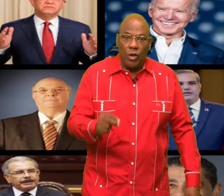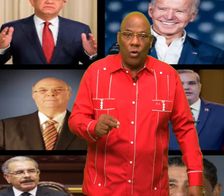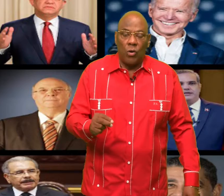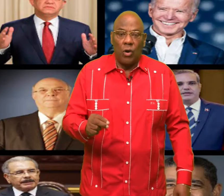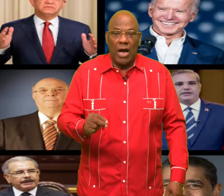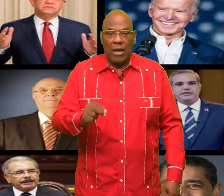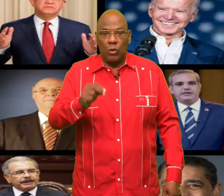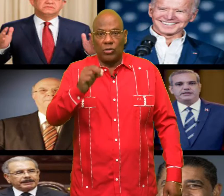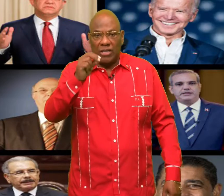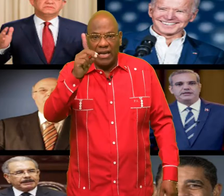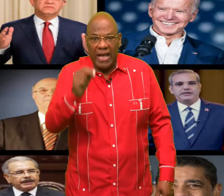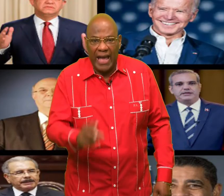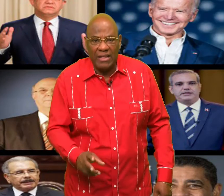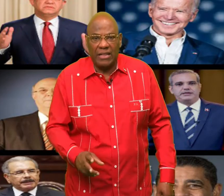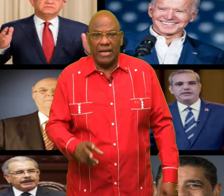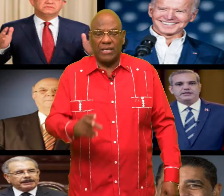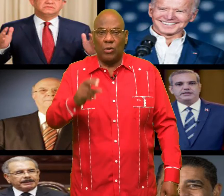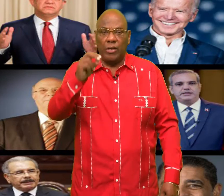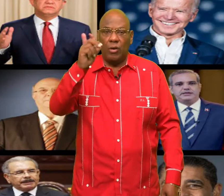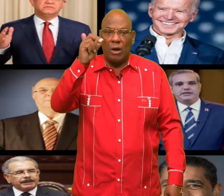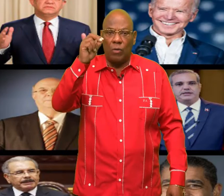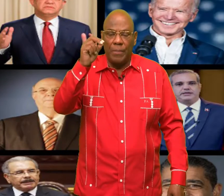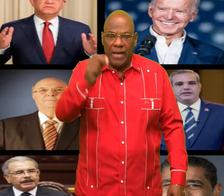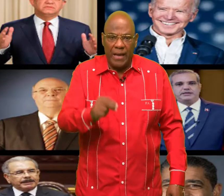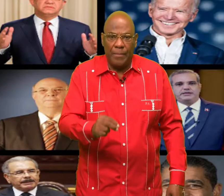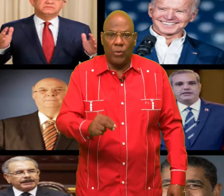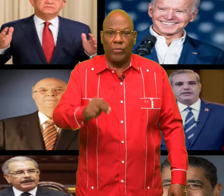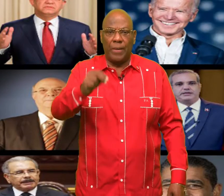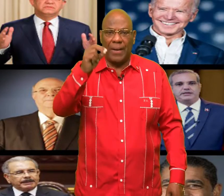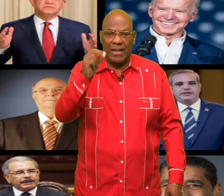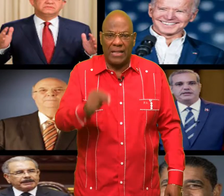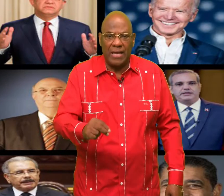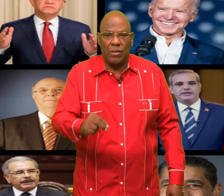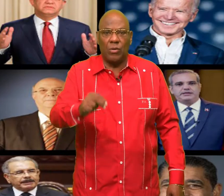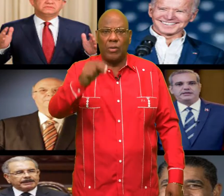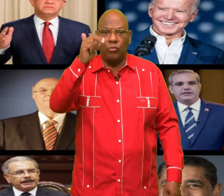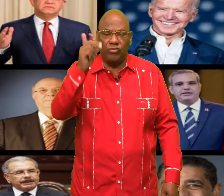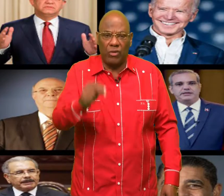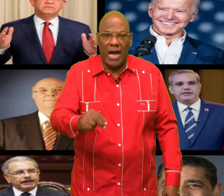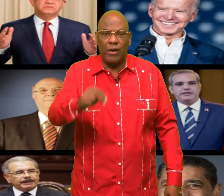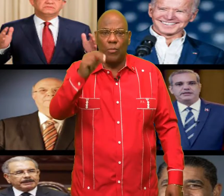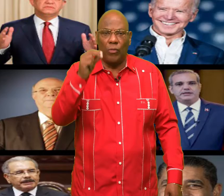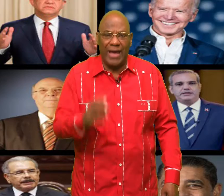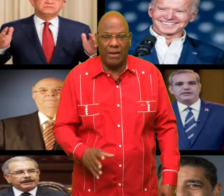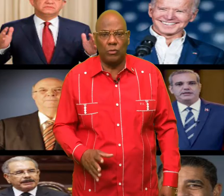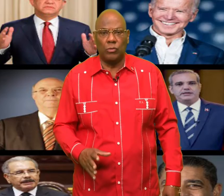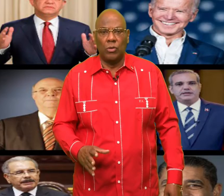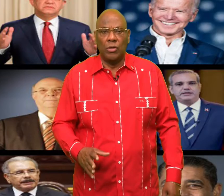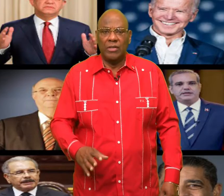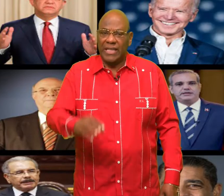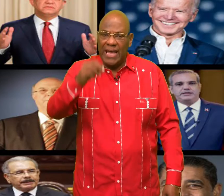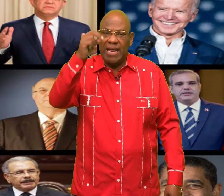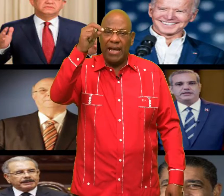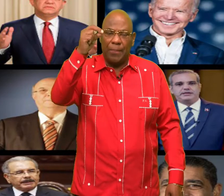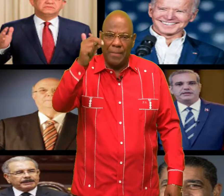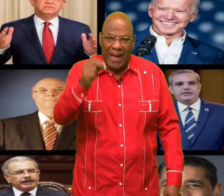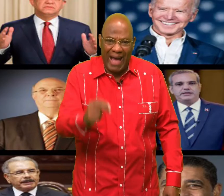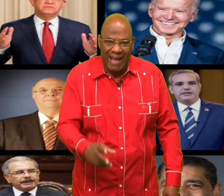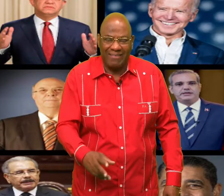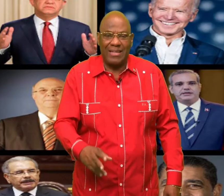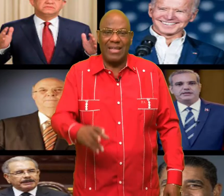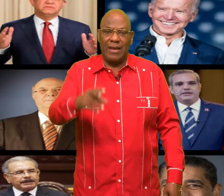se lo digo a los dirigentes, se lo digo a los miembros del Partido Revolucionario Moderno. Tienen